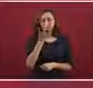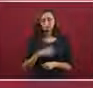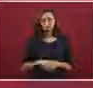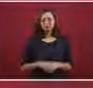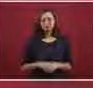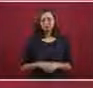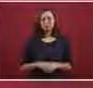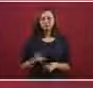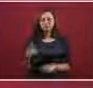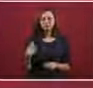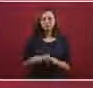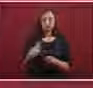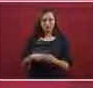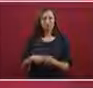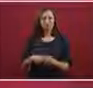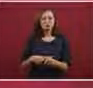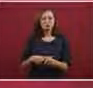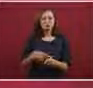unos enfermos de dengue, sí,